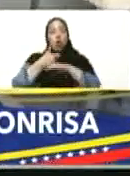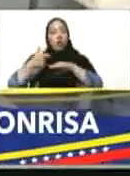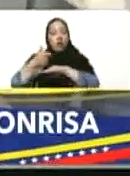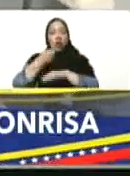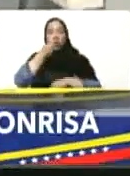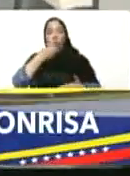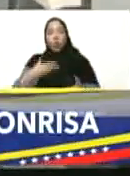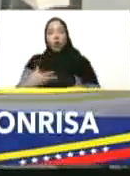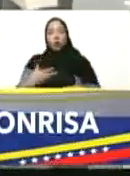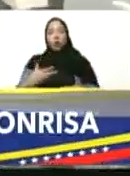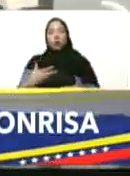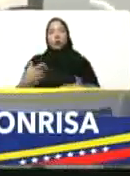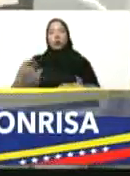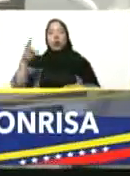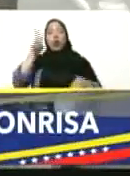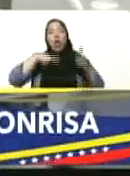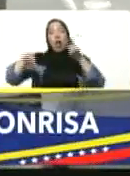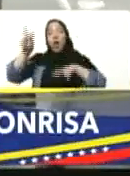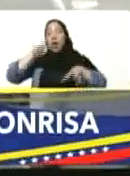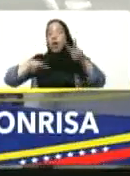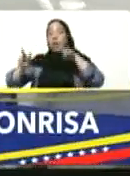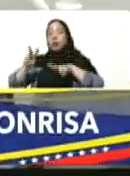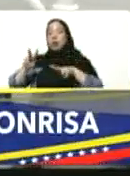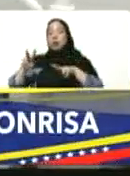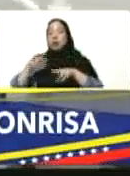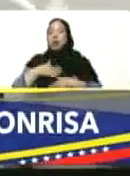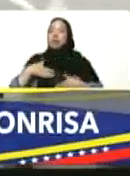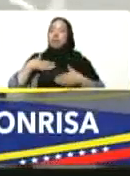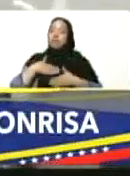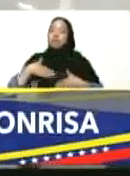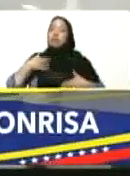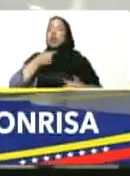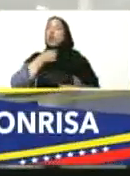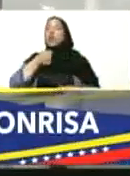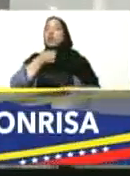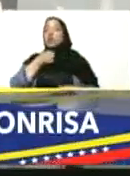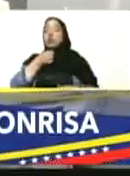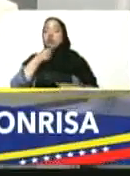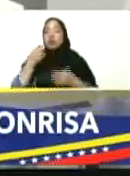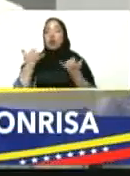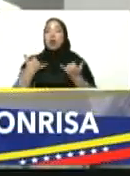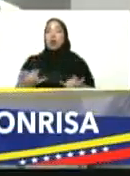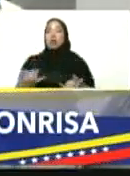cada recorrido se sienta el placer, el gusto, va a